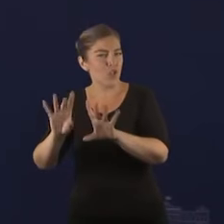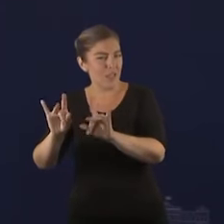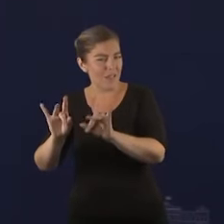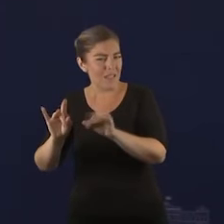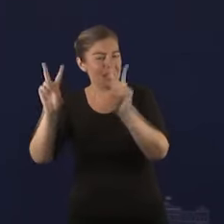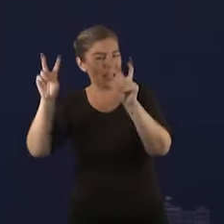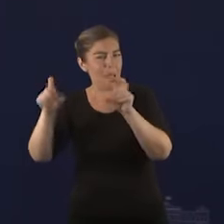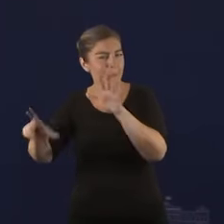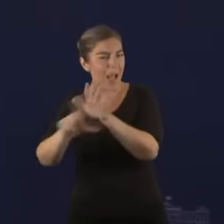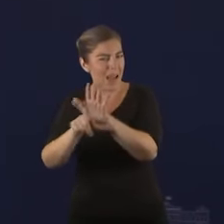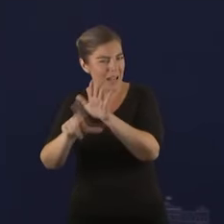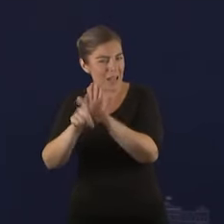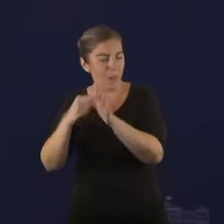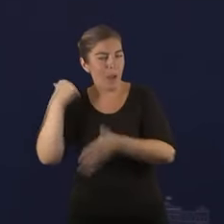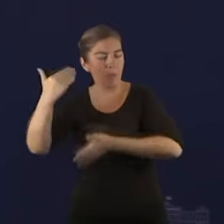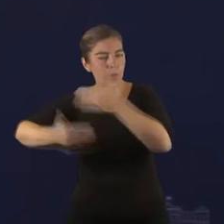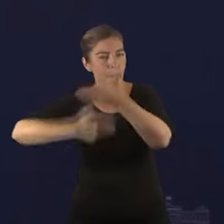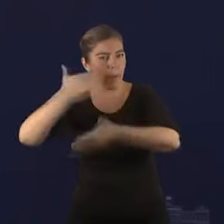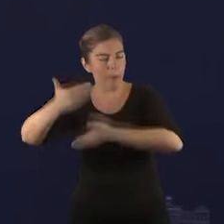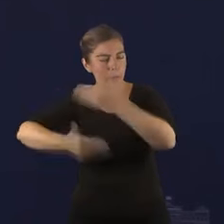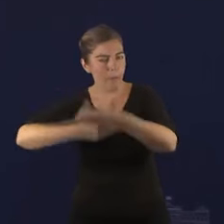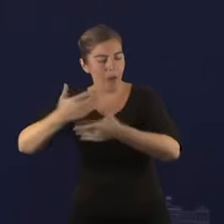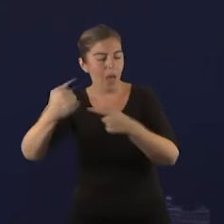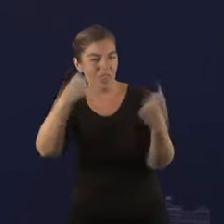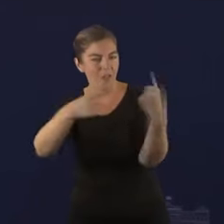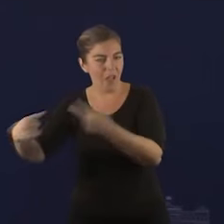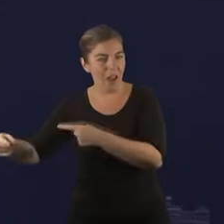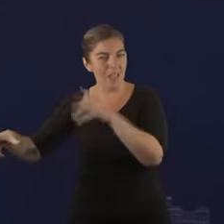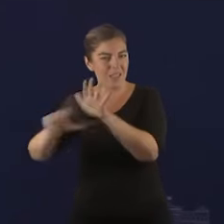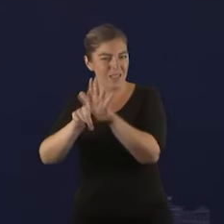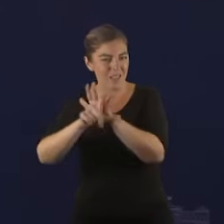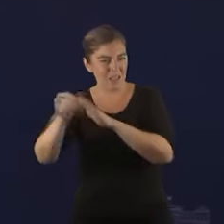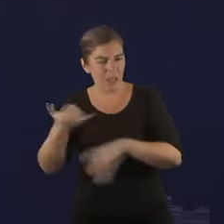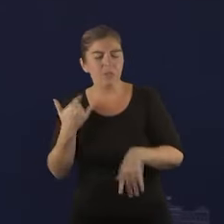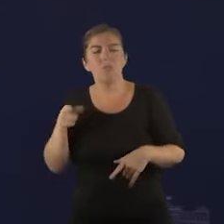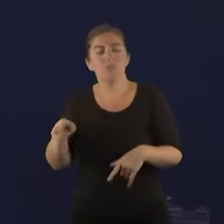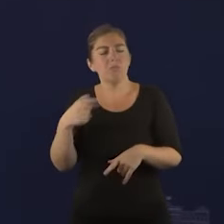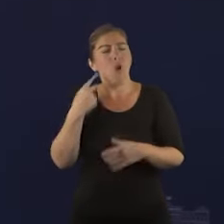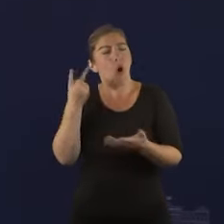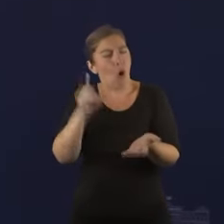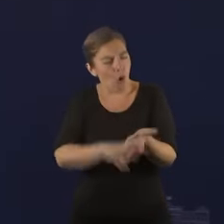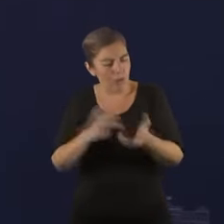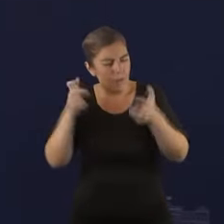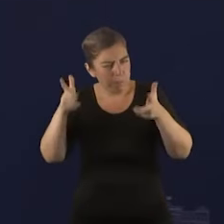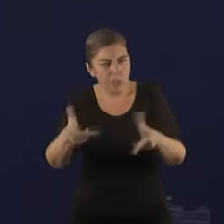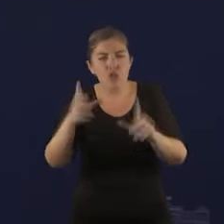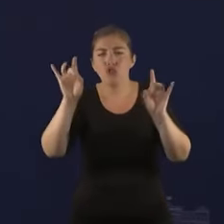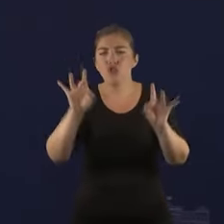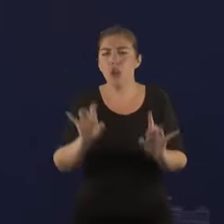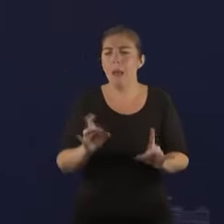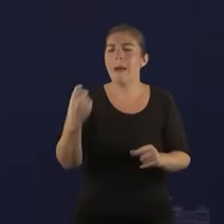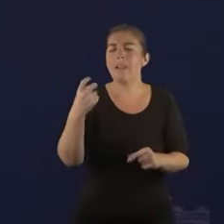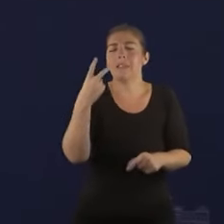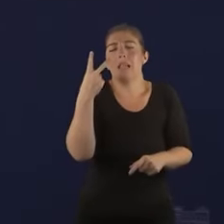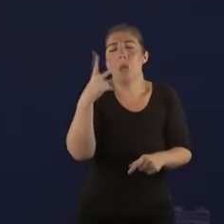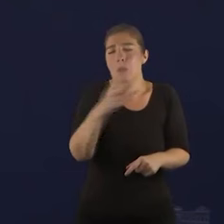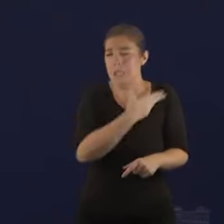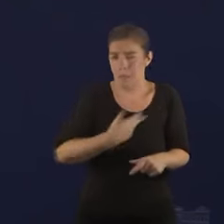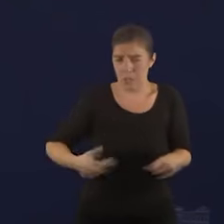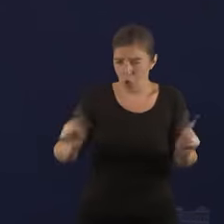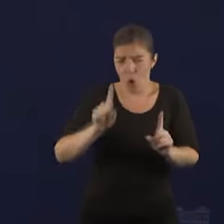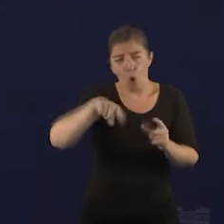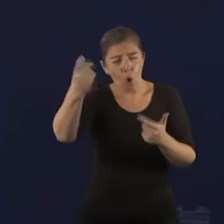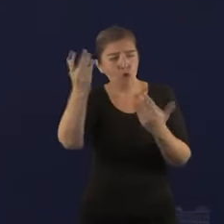adelante los las diferentes leyes eh Repito no solo pasa con la doora ruel hay hay otros